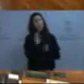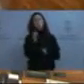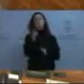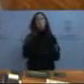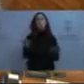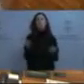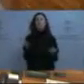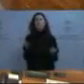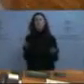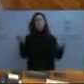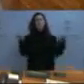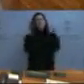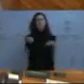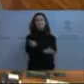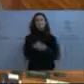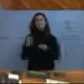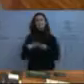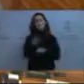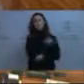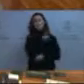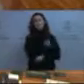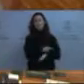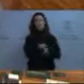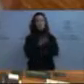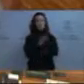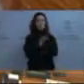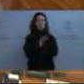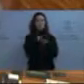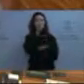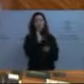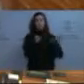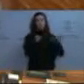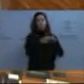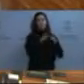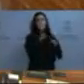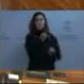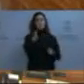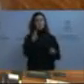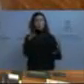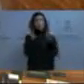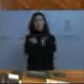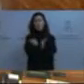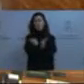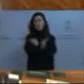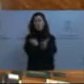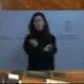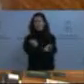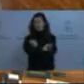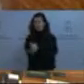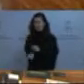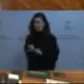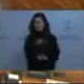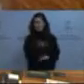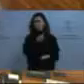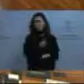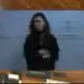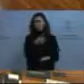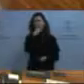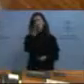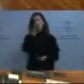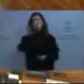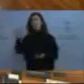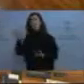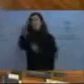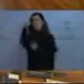evidente que no compartimos lo que es política deportiva, pero el problema no es que la comparta con el Grupo Parlamentario Popular, es que no la comparte con lo que le acabo de decir que fija la Unión Europea. Su